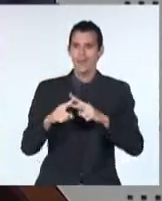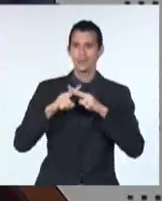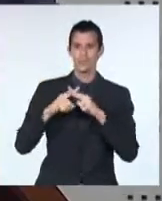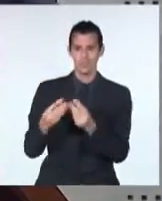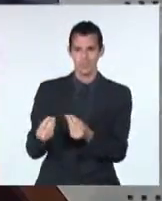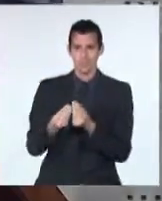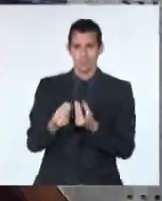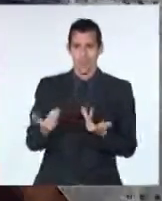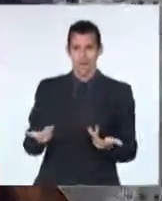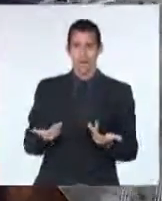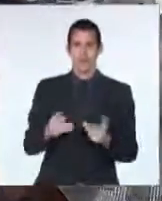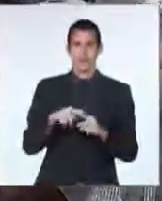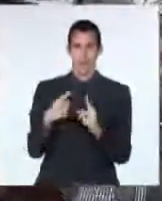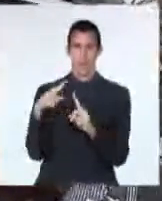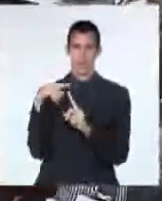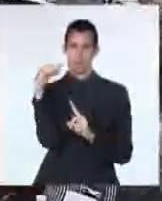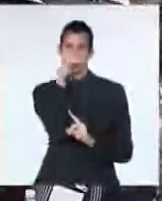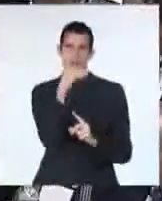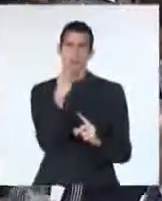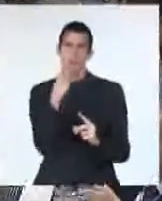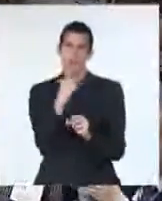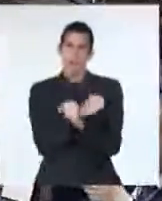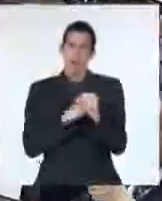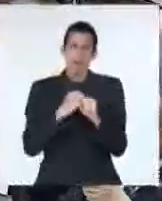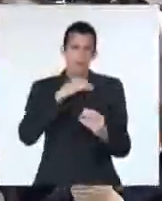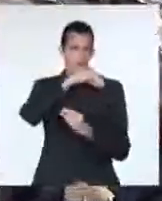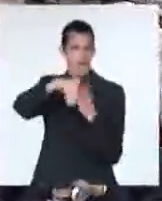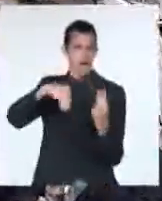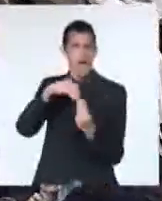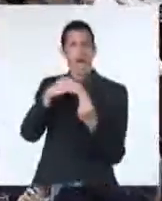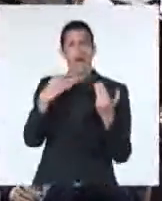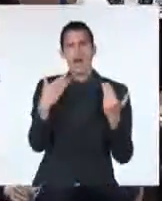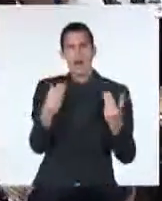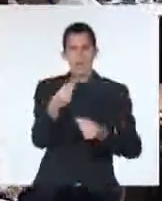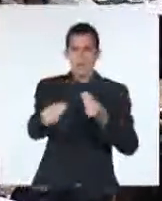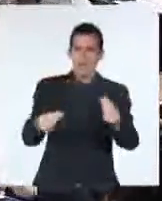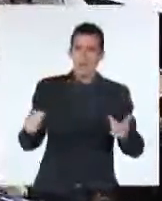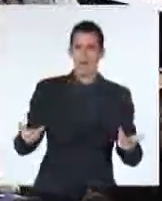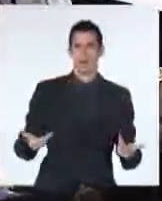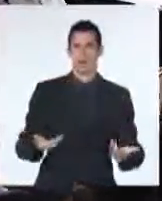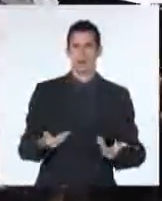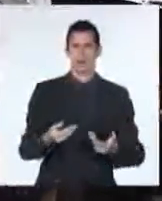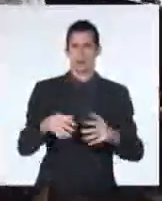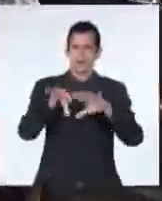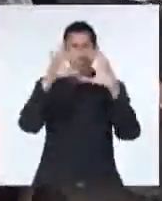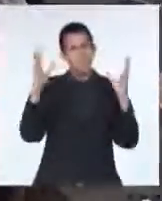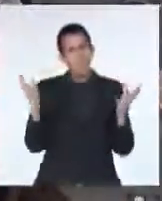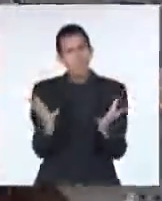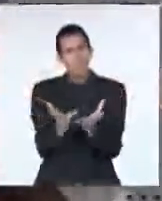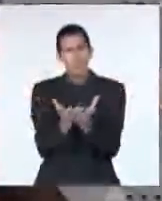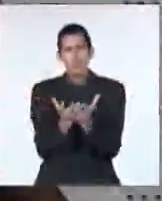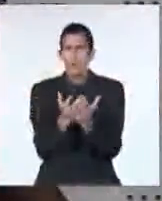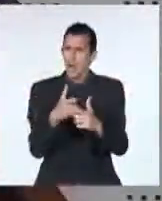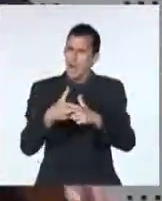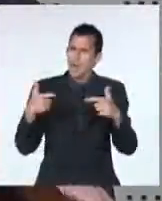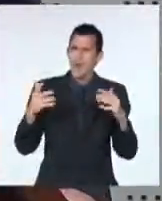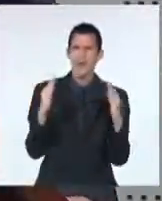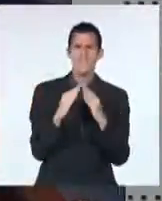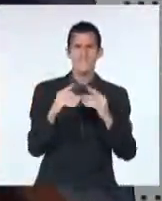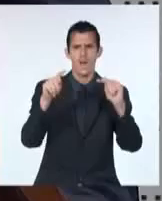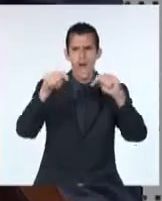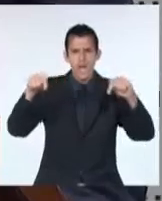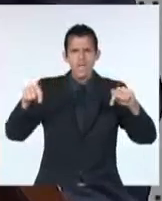de solidaridad y de hermandad. Y nos sobra voluntad para hacerlos a ustedes sentir en familia.